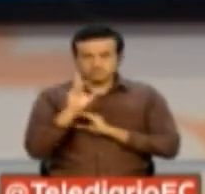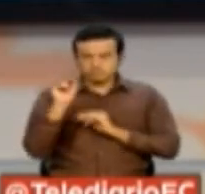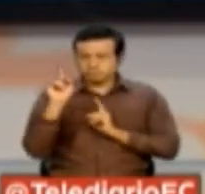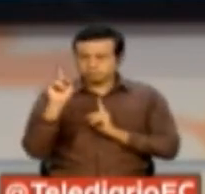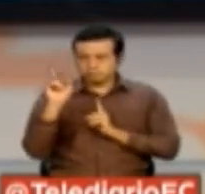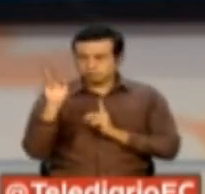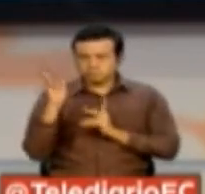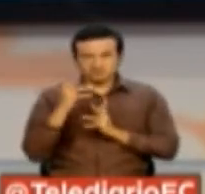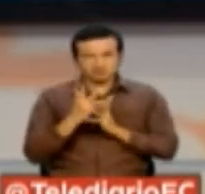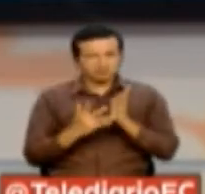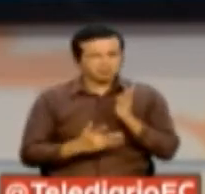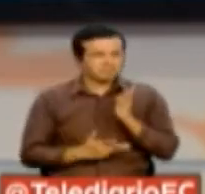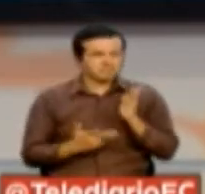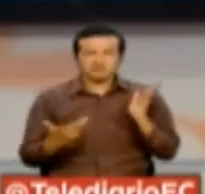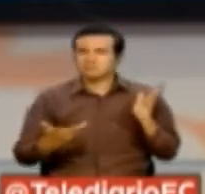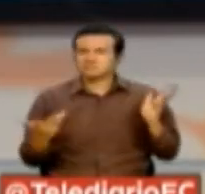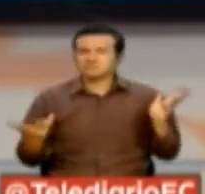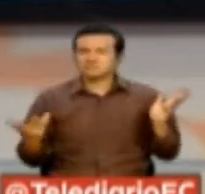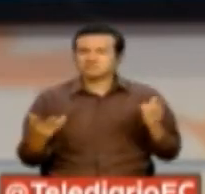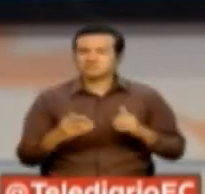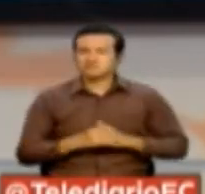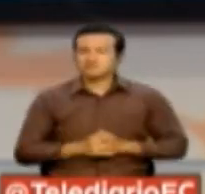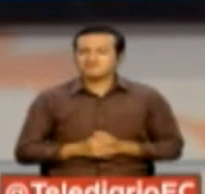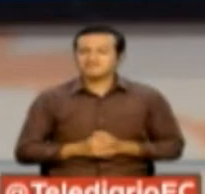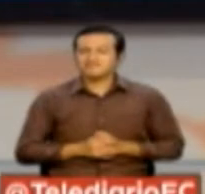es decir fue un aún